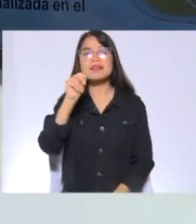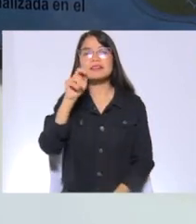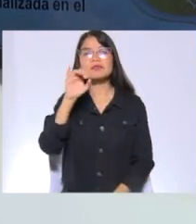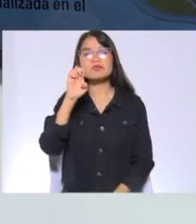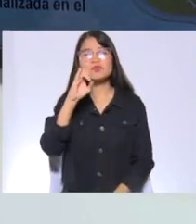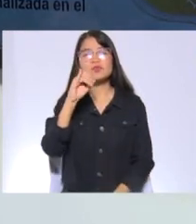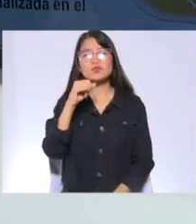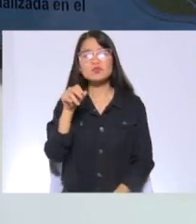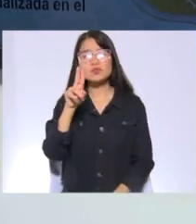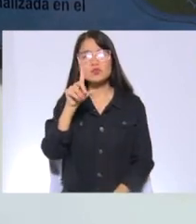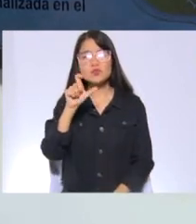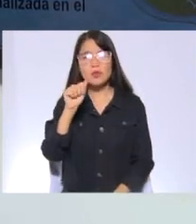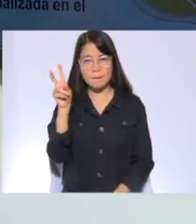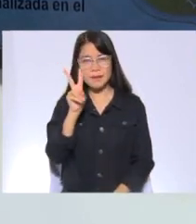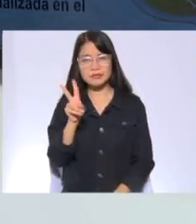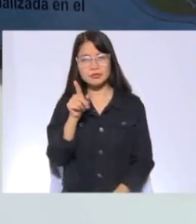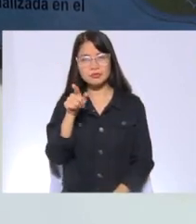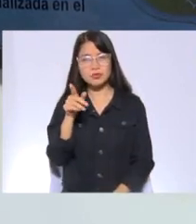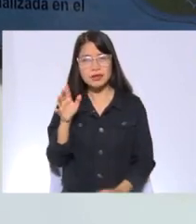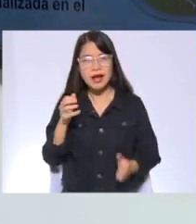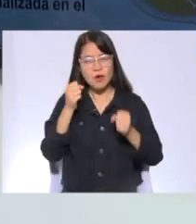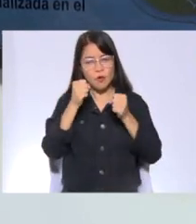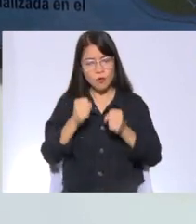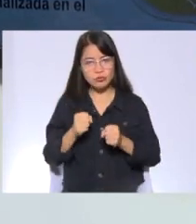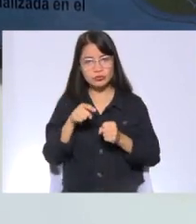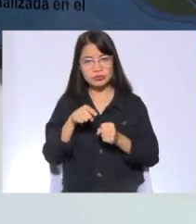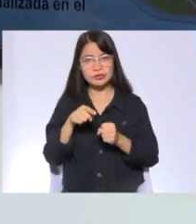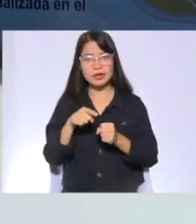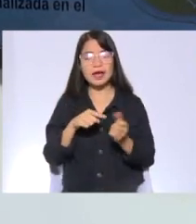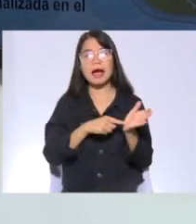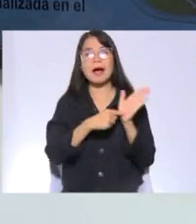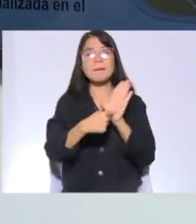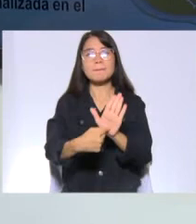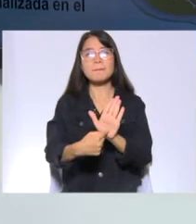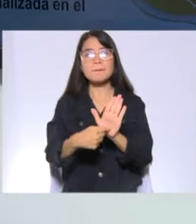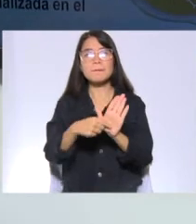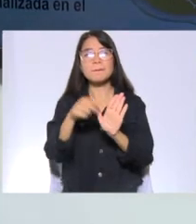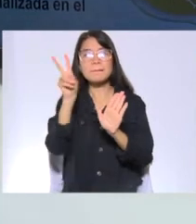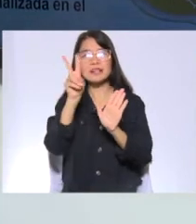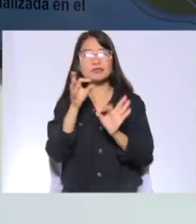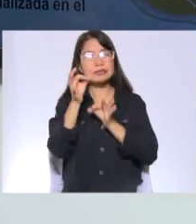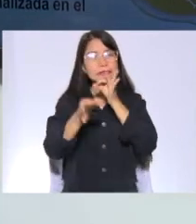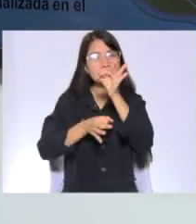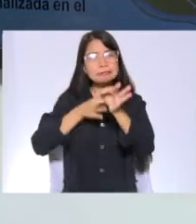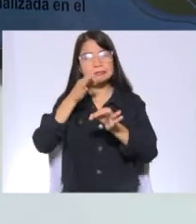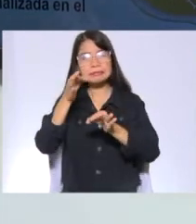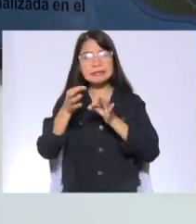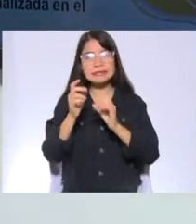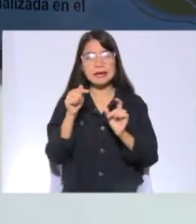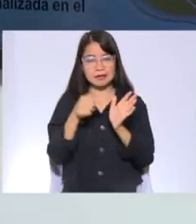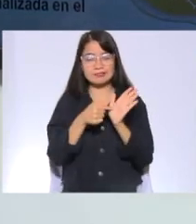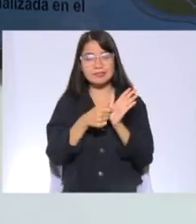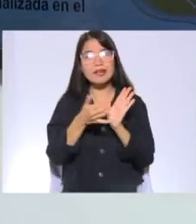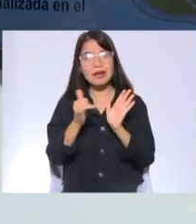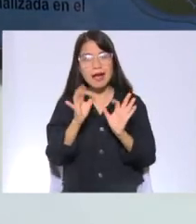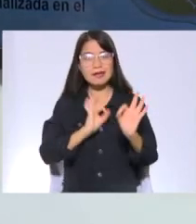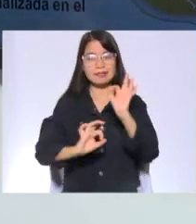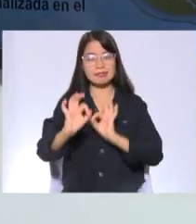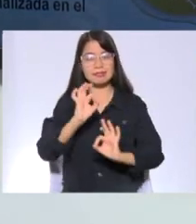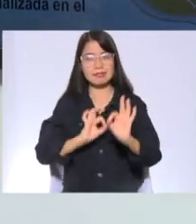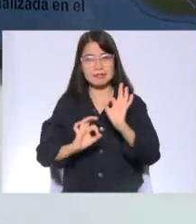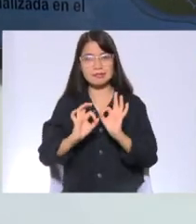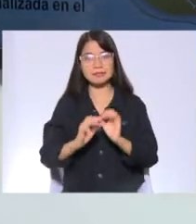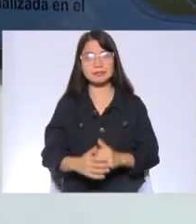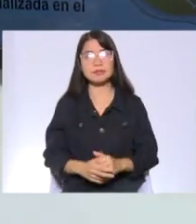patria. Entonces, yo los invito a que cuando se abran entonces los teatros y podamos asistir, veamos una obra teatral.